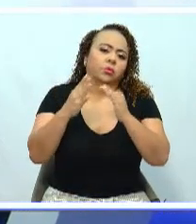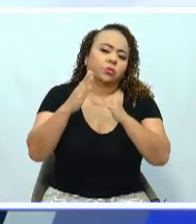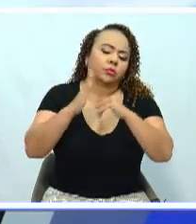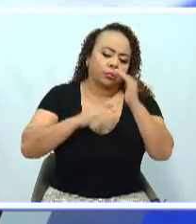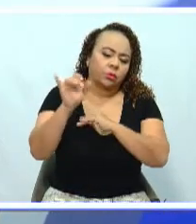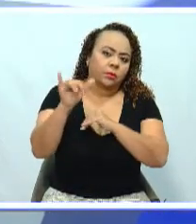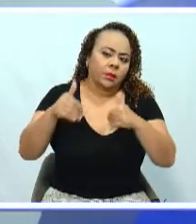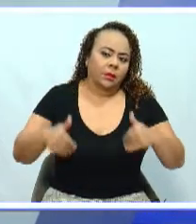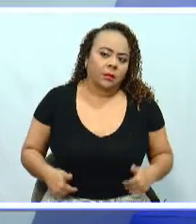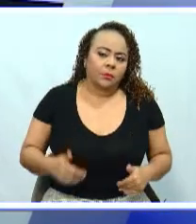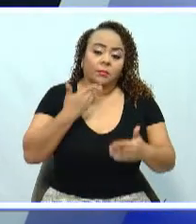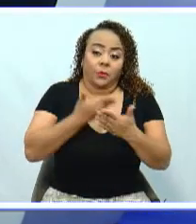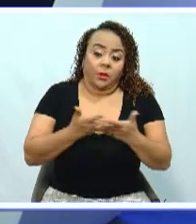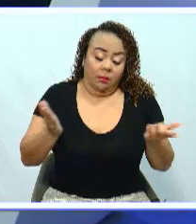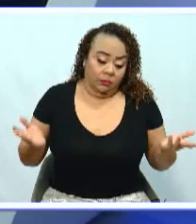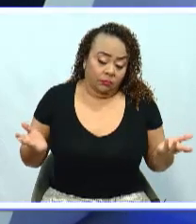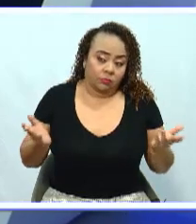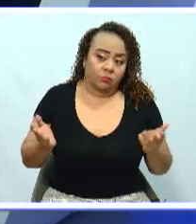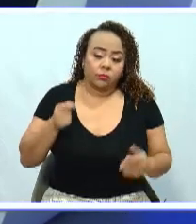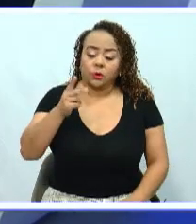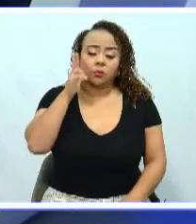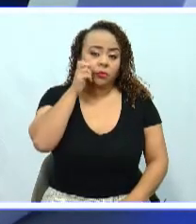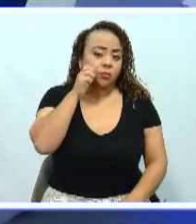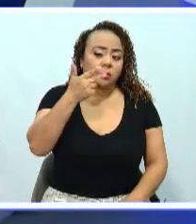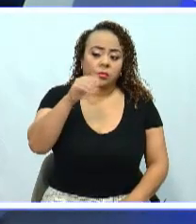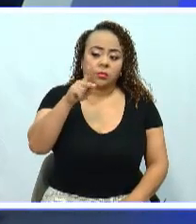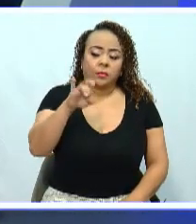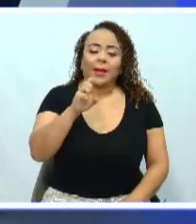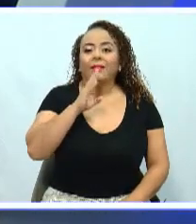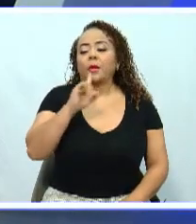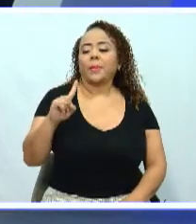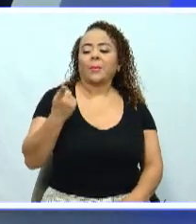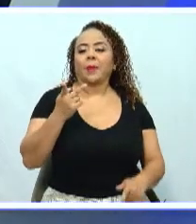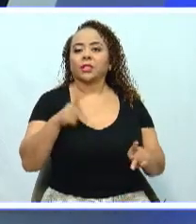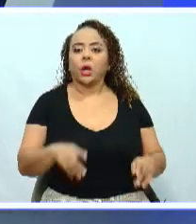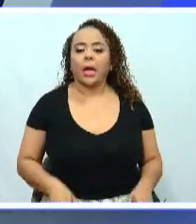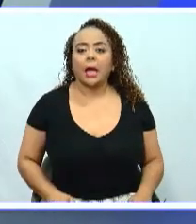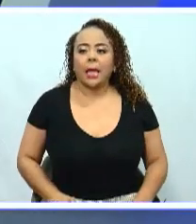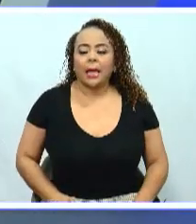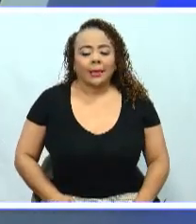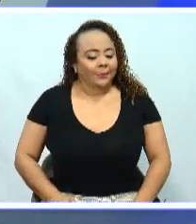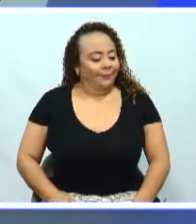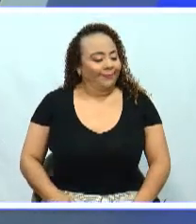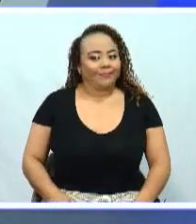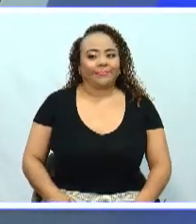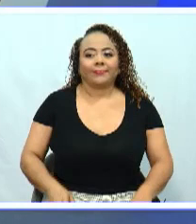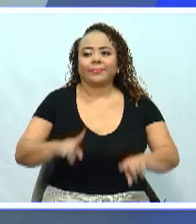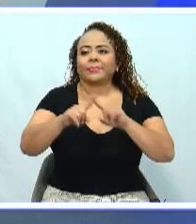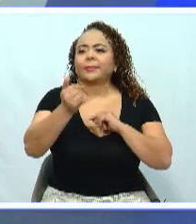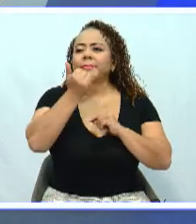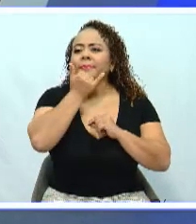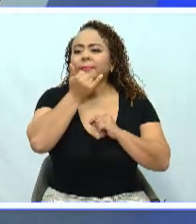como entrenador Sí bueno el hombre vos no Isa chope hablando en primera persona no no no lo que pasa es que